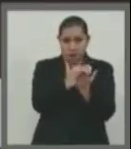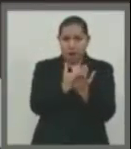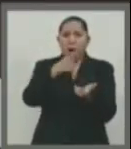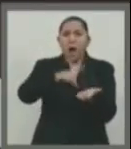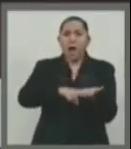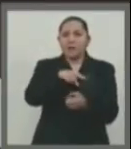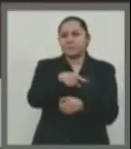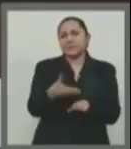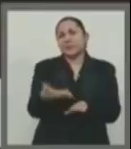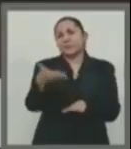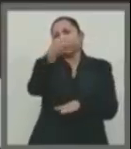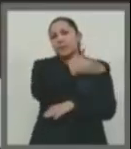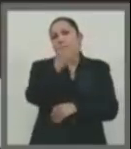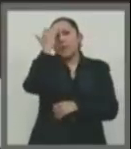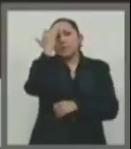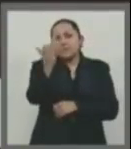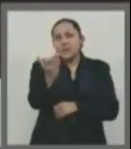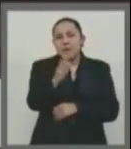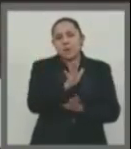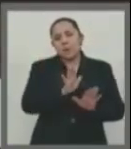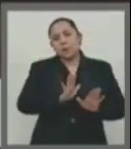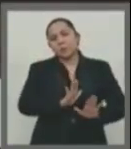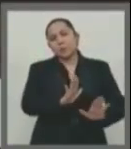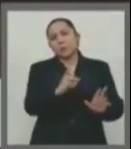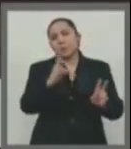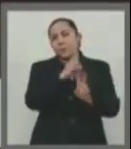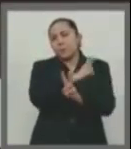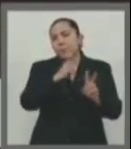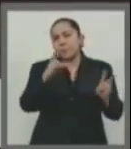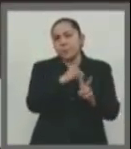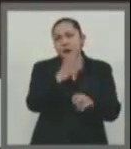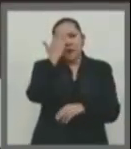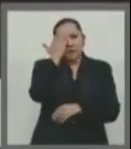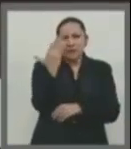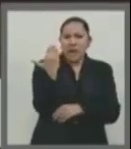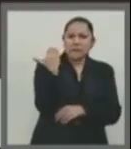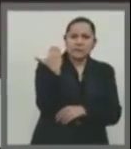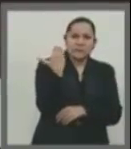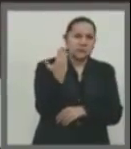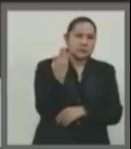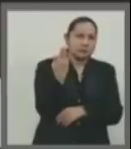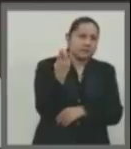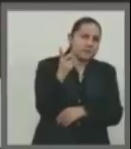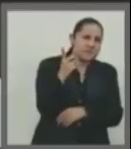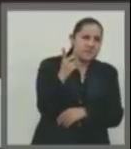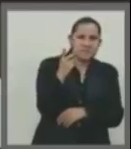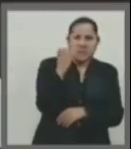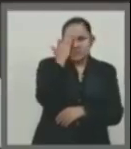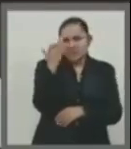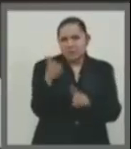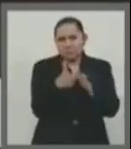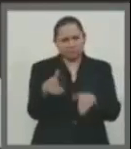No, es una minuta que viene de la revolución de las urnas del